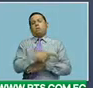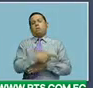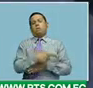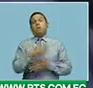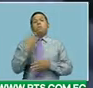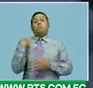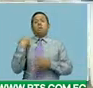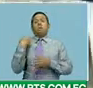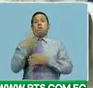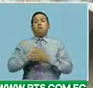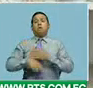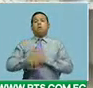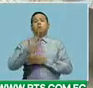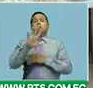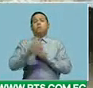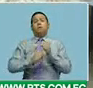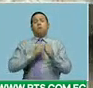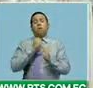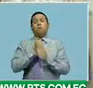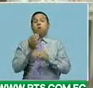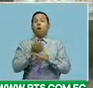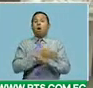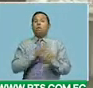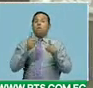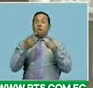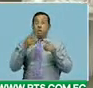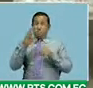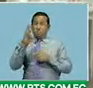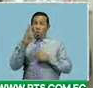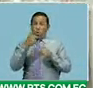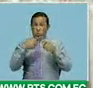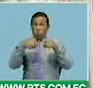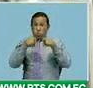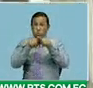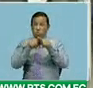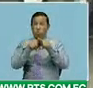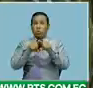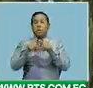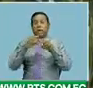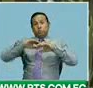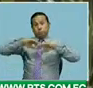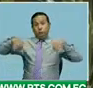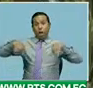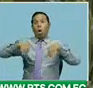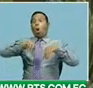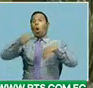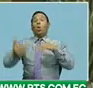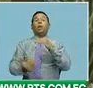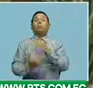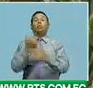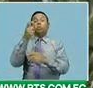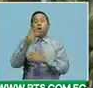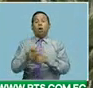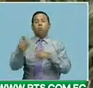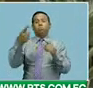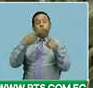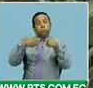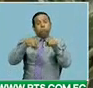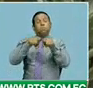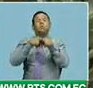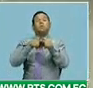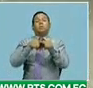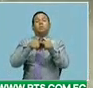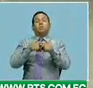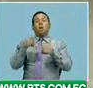5 años. Se había separado de su esposo hace 7 meses y tenía un vínculo sentimental con el sujeto que hoy está detenido por su